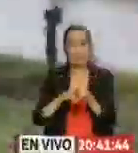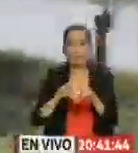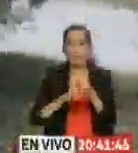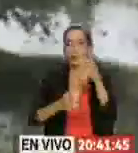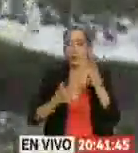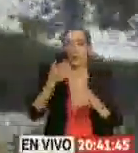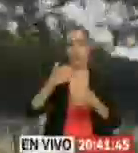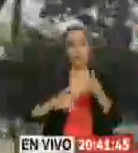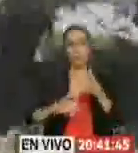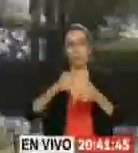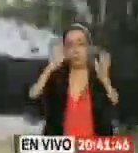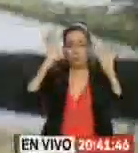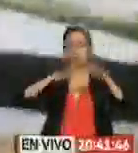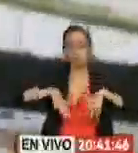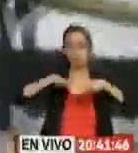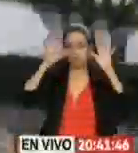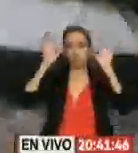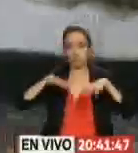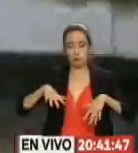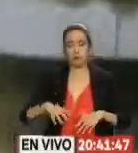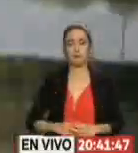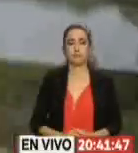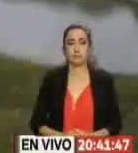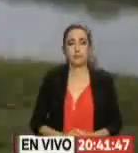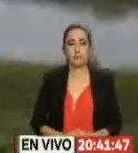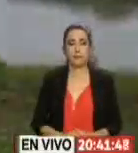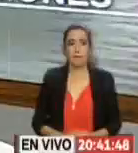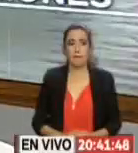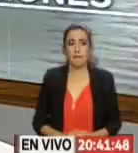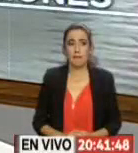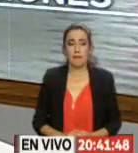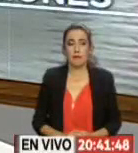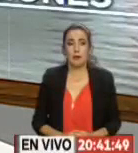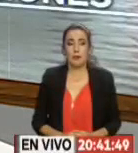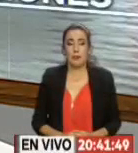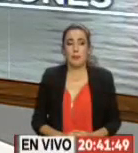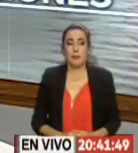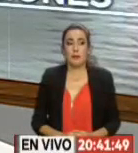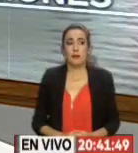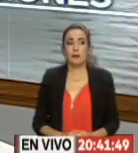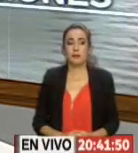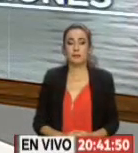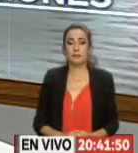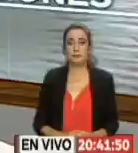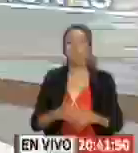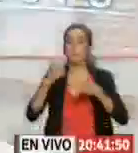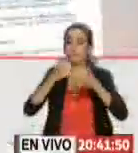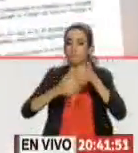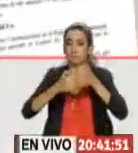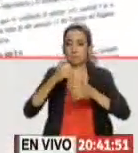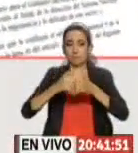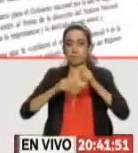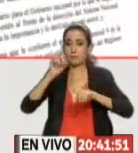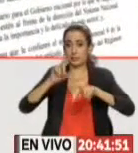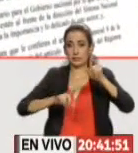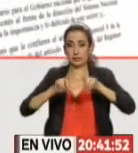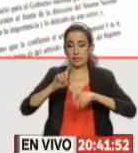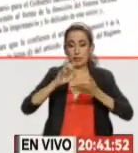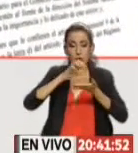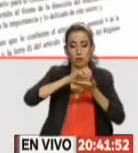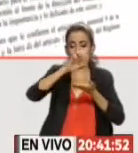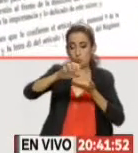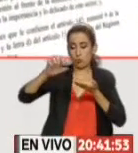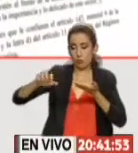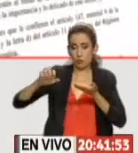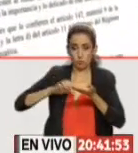del invierno. Mariuxi Buenaño, Telediario. Y ante las afectaciones que enfrentan varias provincias del